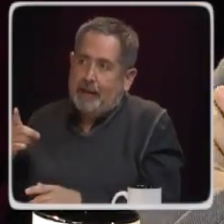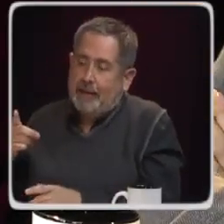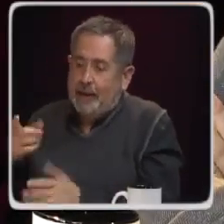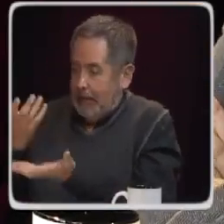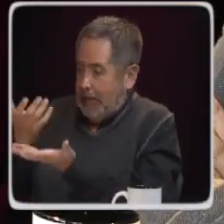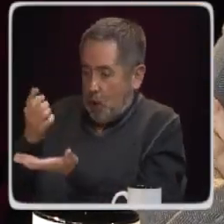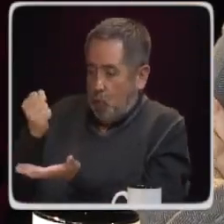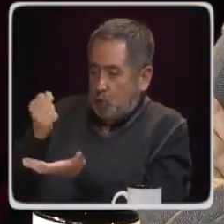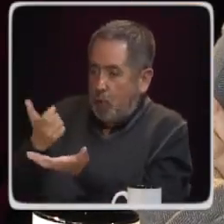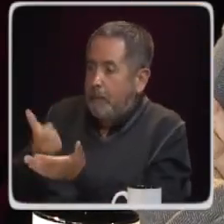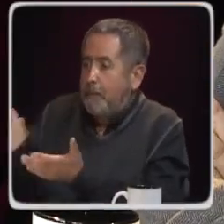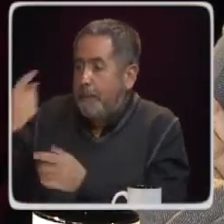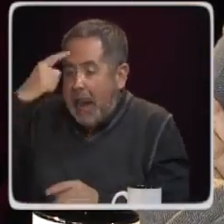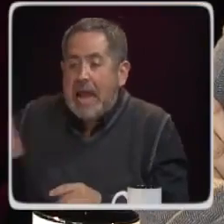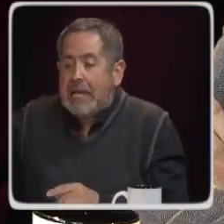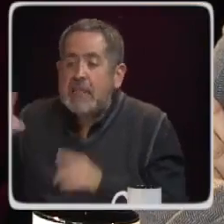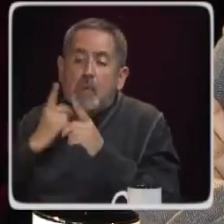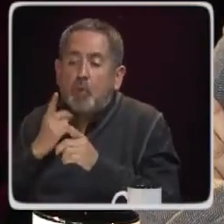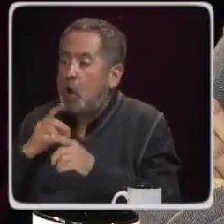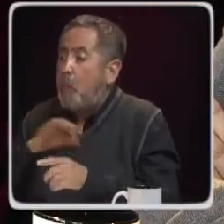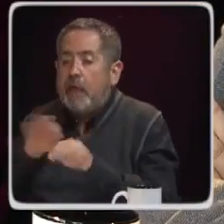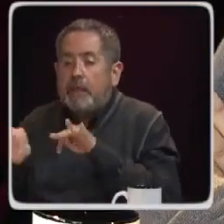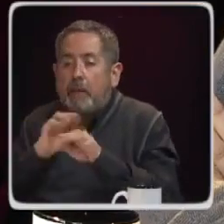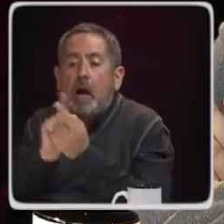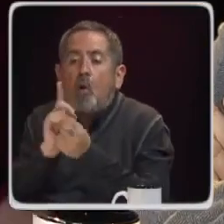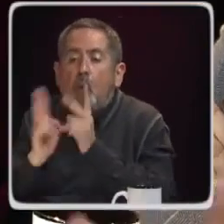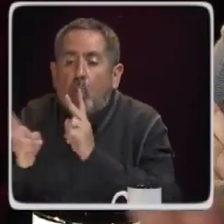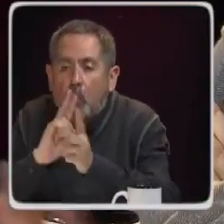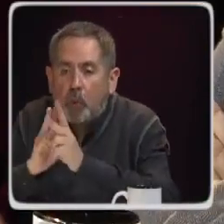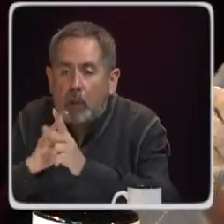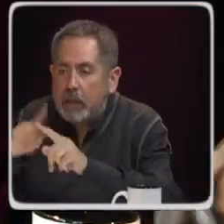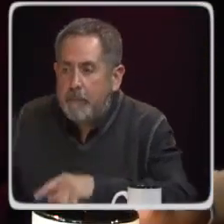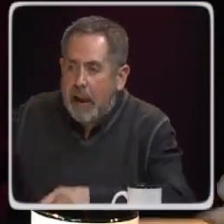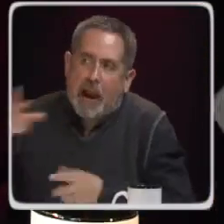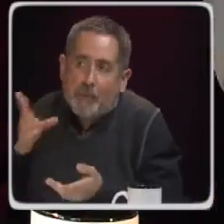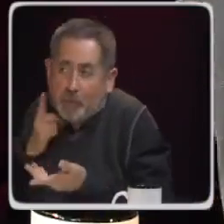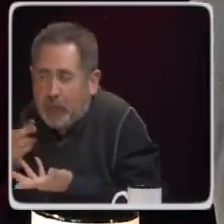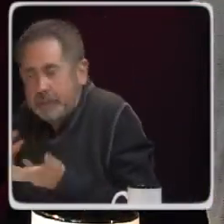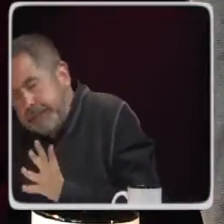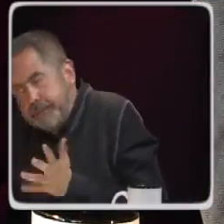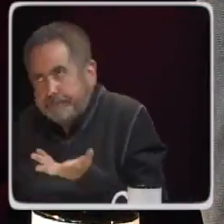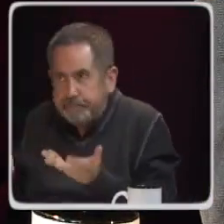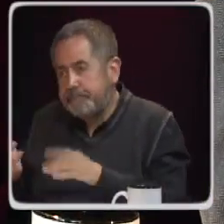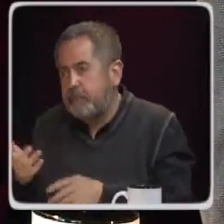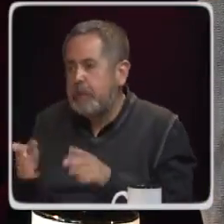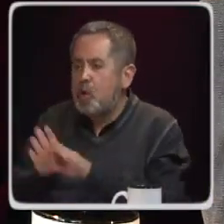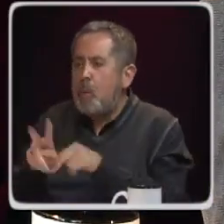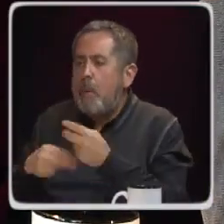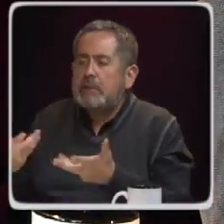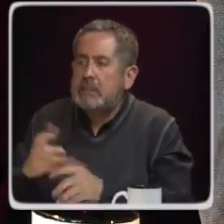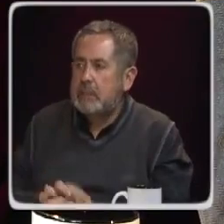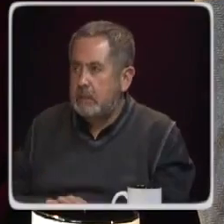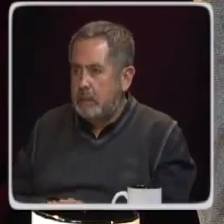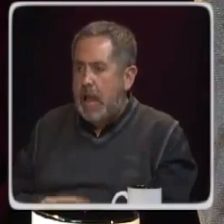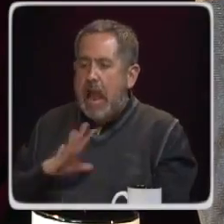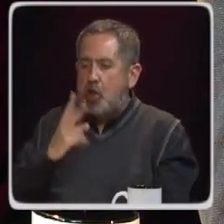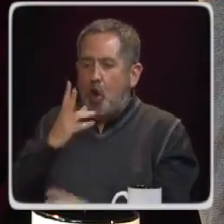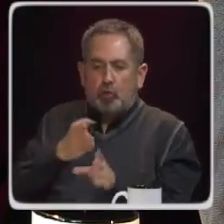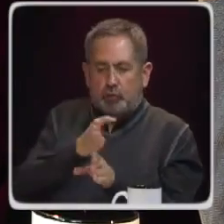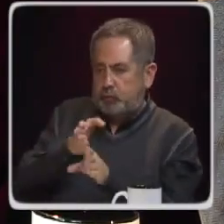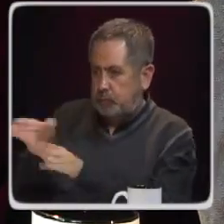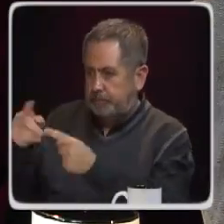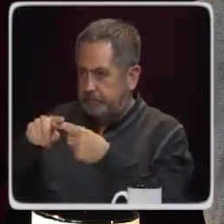suyas, las personas con movilidad restringida quieren las suyas, y de la misma manera pues los